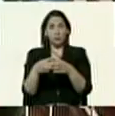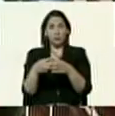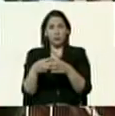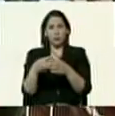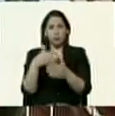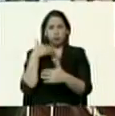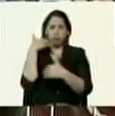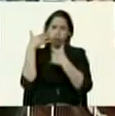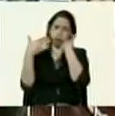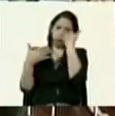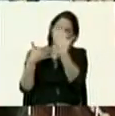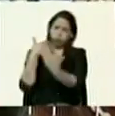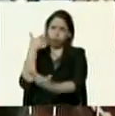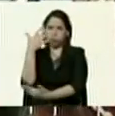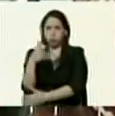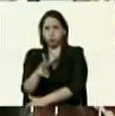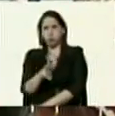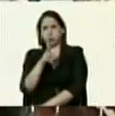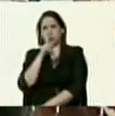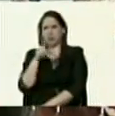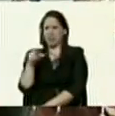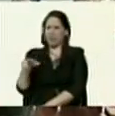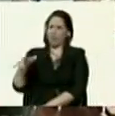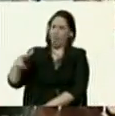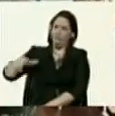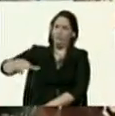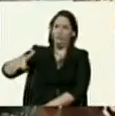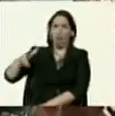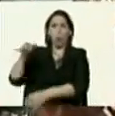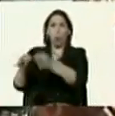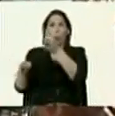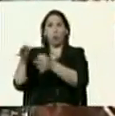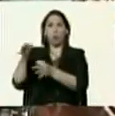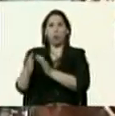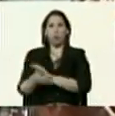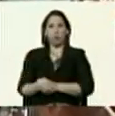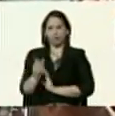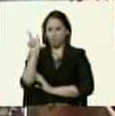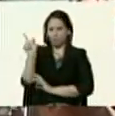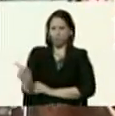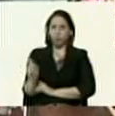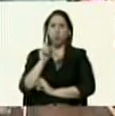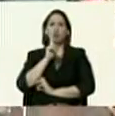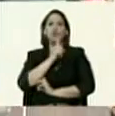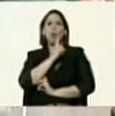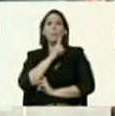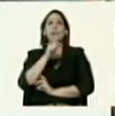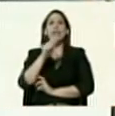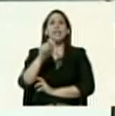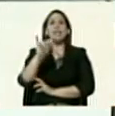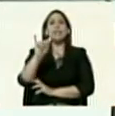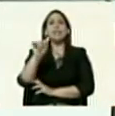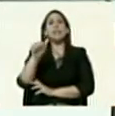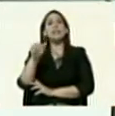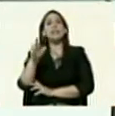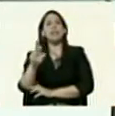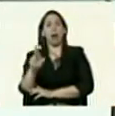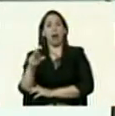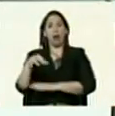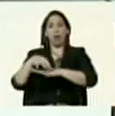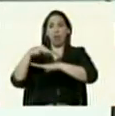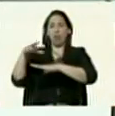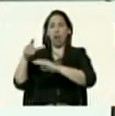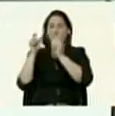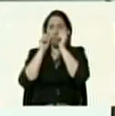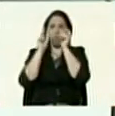bochornosa de este mamotreto jurídico que llaman el TIAR deja